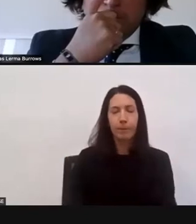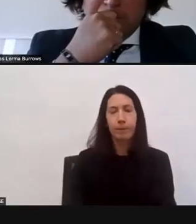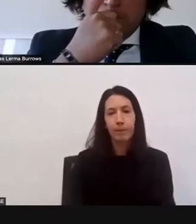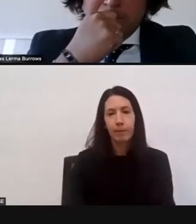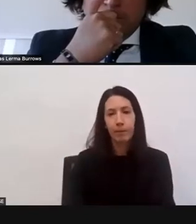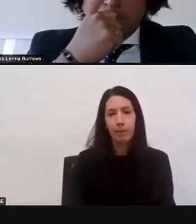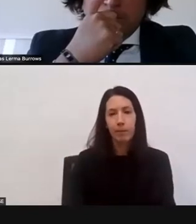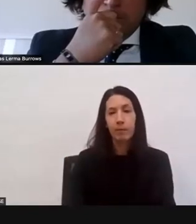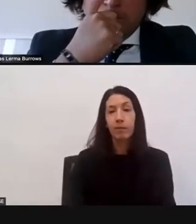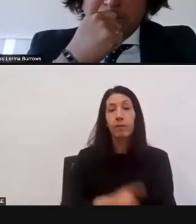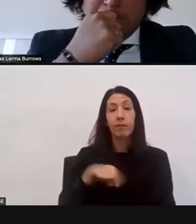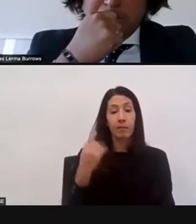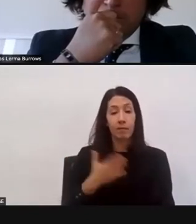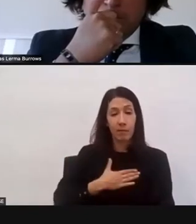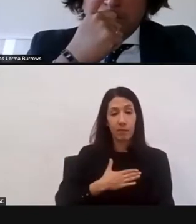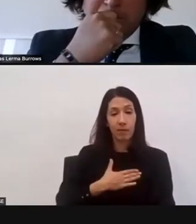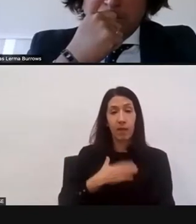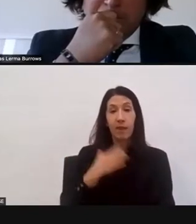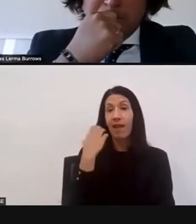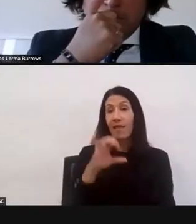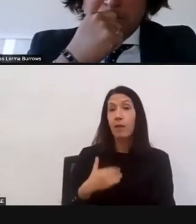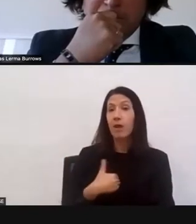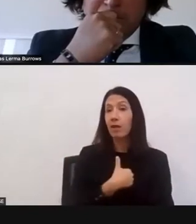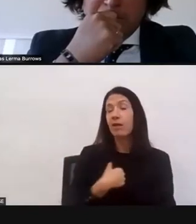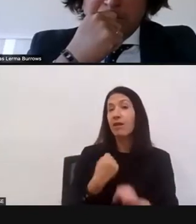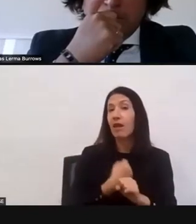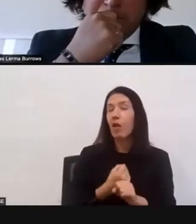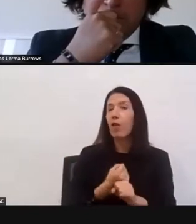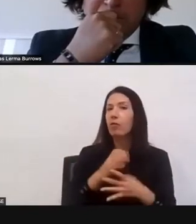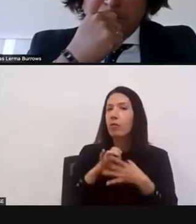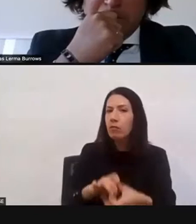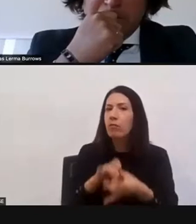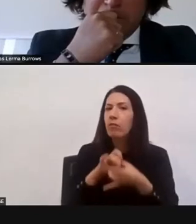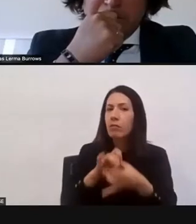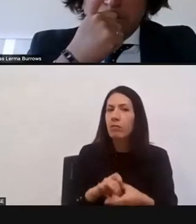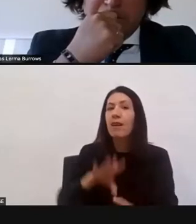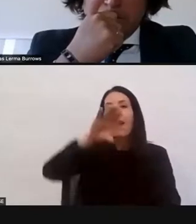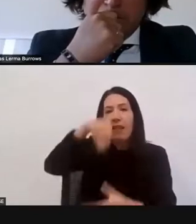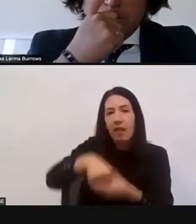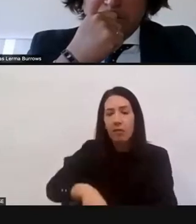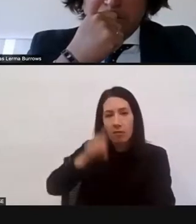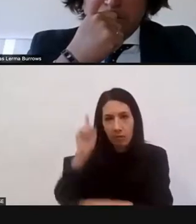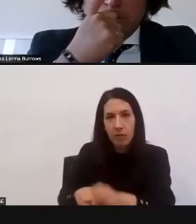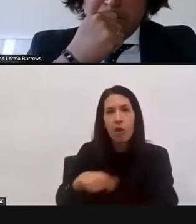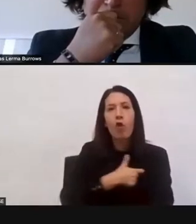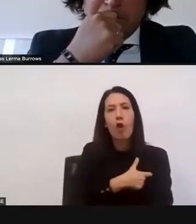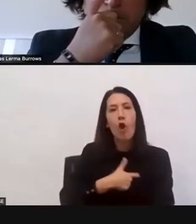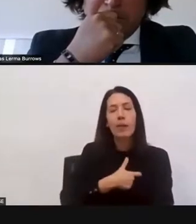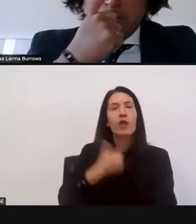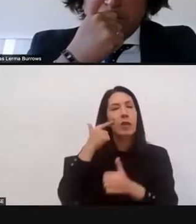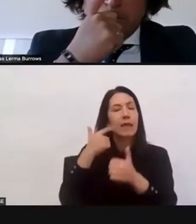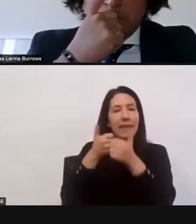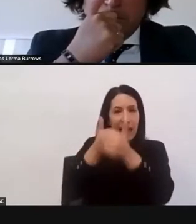Y nuestra labor desde el CERMI ha estado muy vinculada con formar parte de la comisión de seguimiento del primer